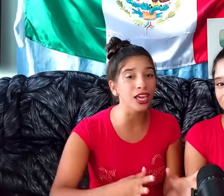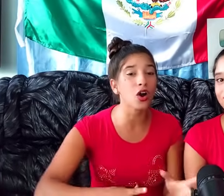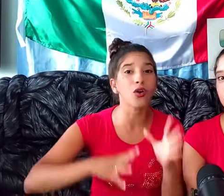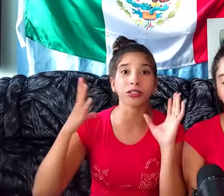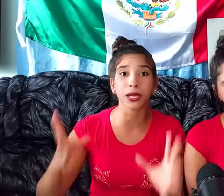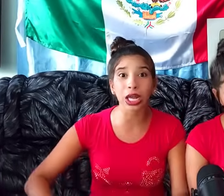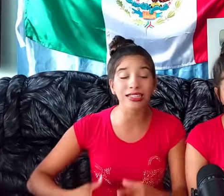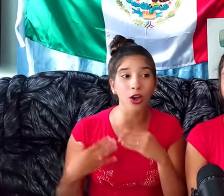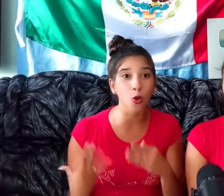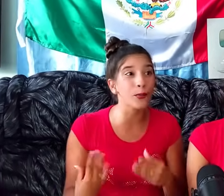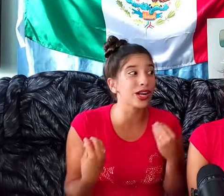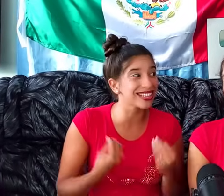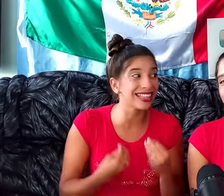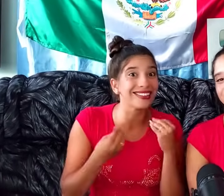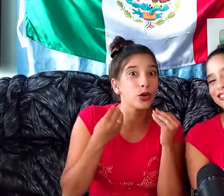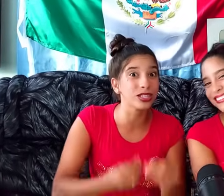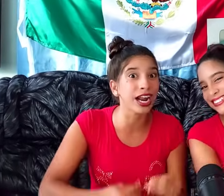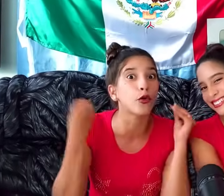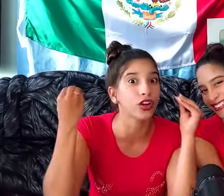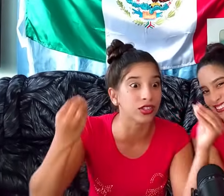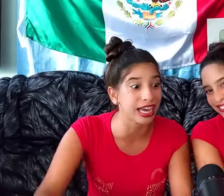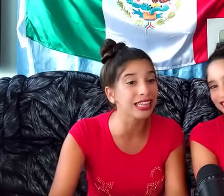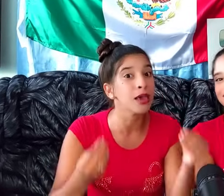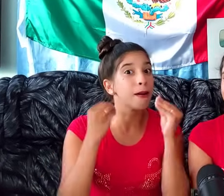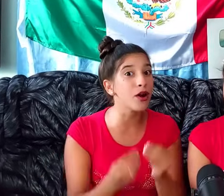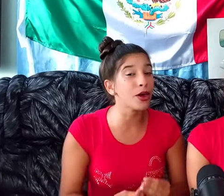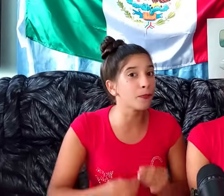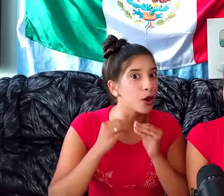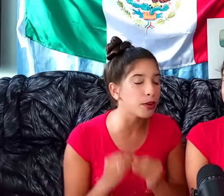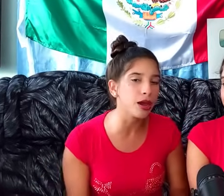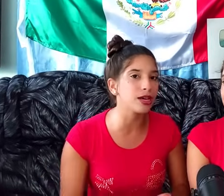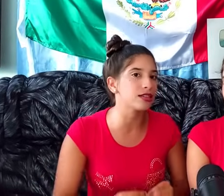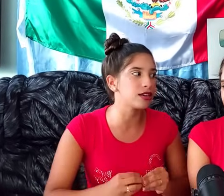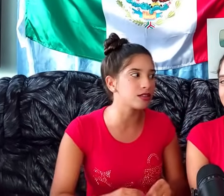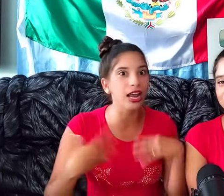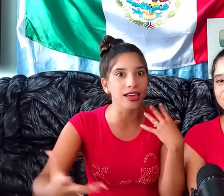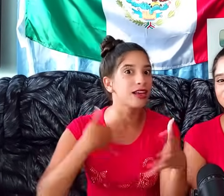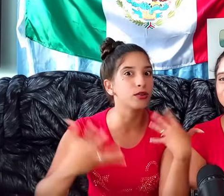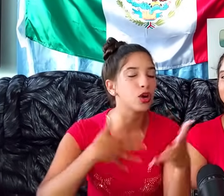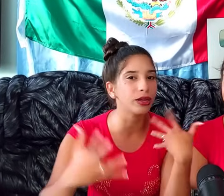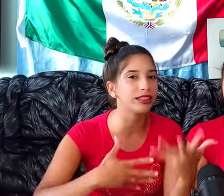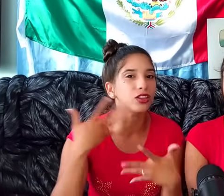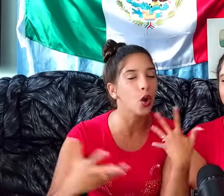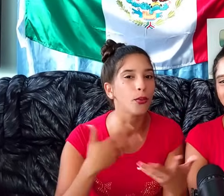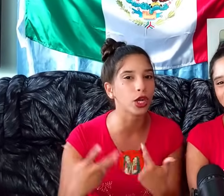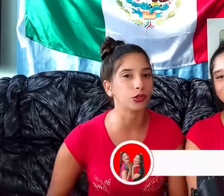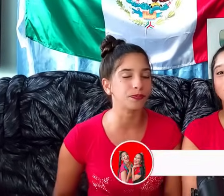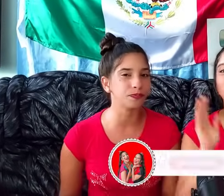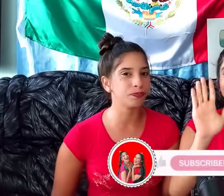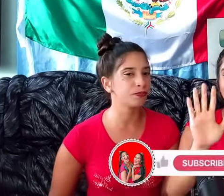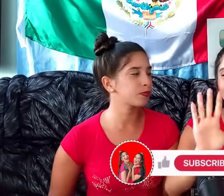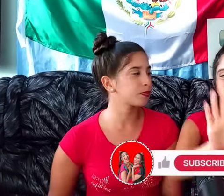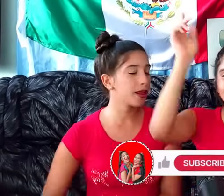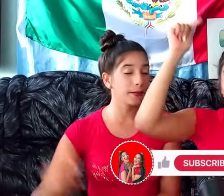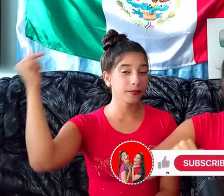de México con respecto a las de Cuba, por eso es tanta nuestra curiosidad. Vamos a ver por primera vez esto y nada, estaremos documentando un poquito.